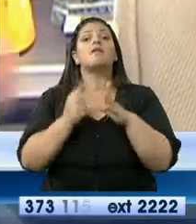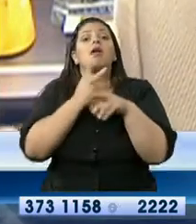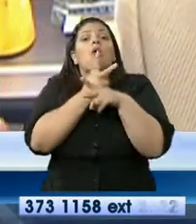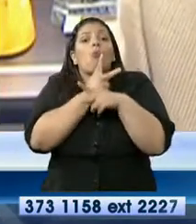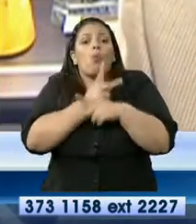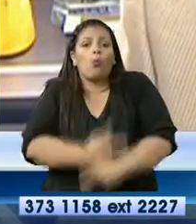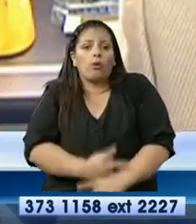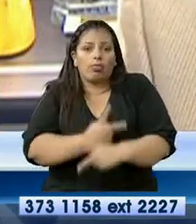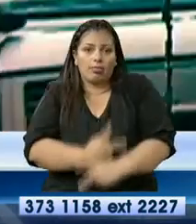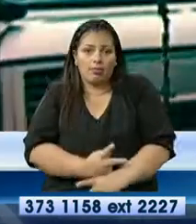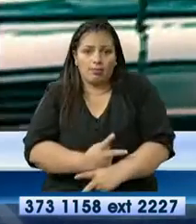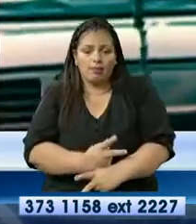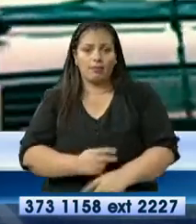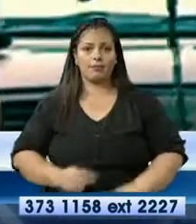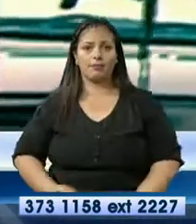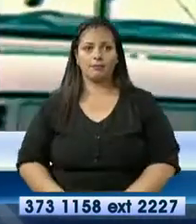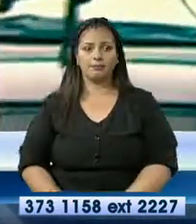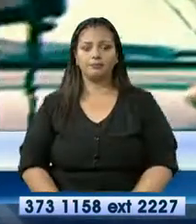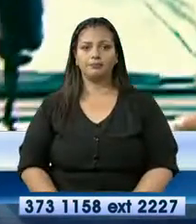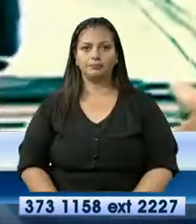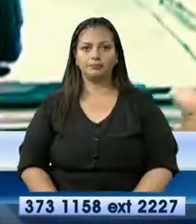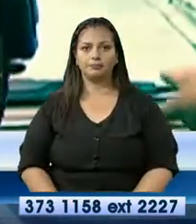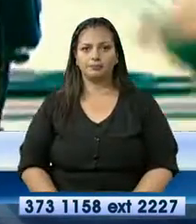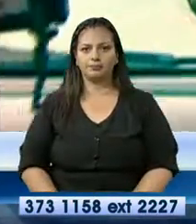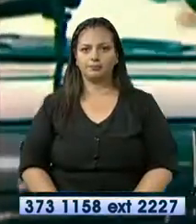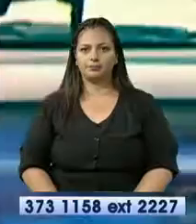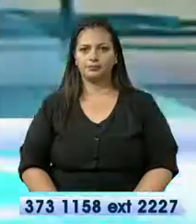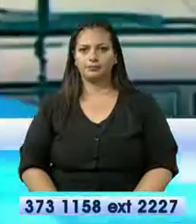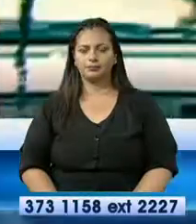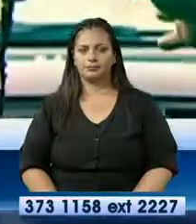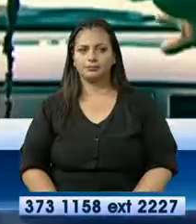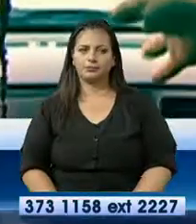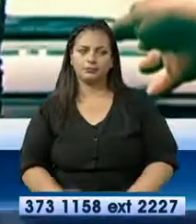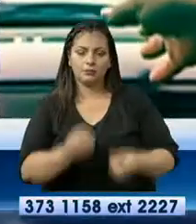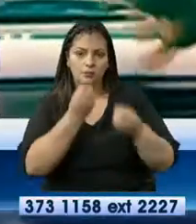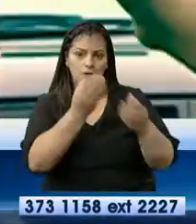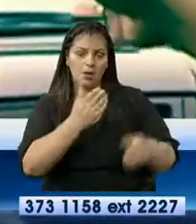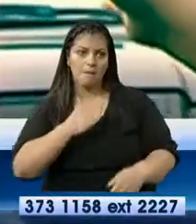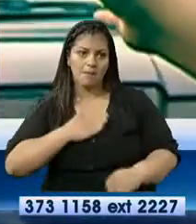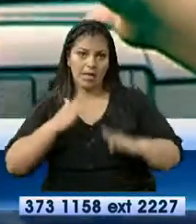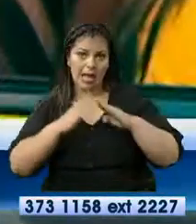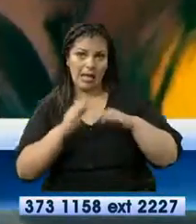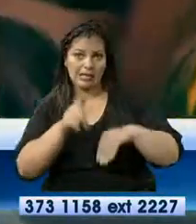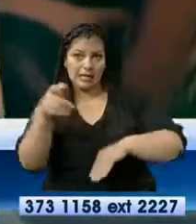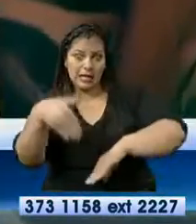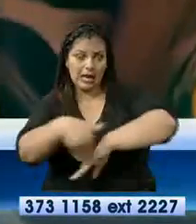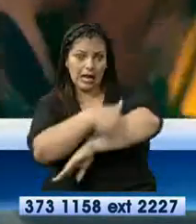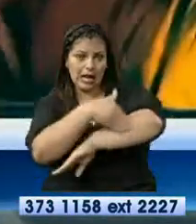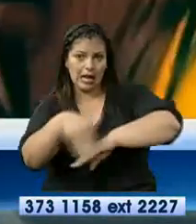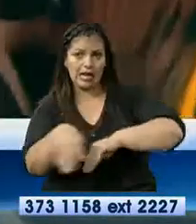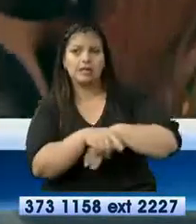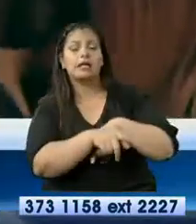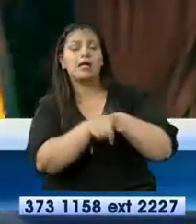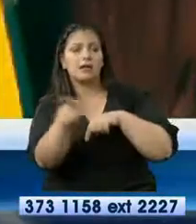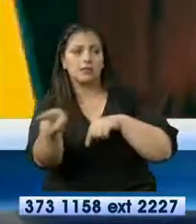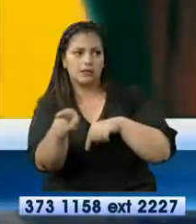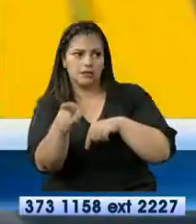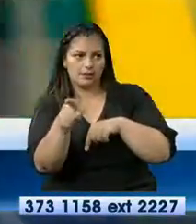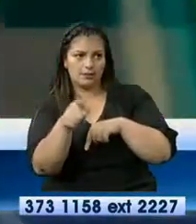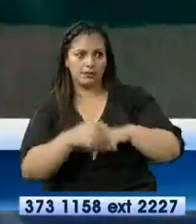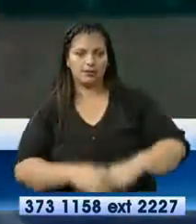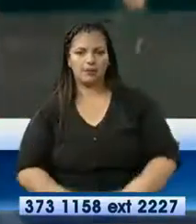de los delincuentes. Al momento de dar la dirección de destino, que el pasajero sea el que diga la ruta a seguir, más no el